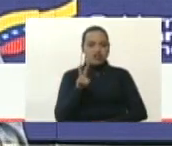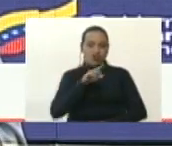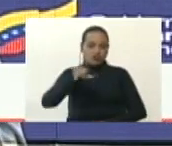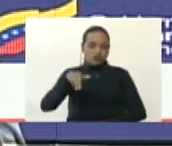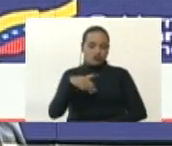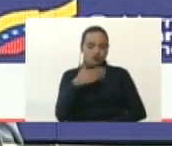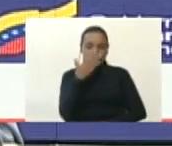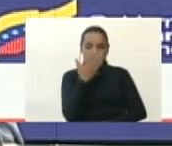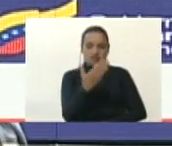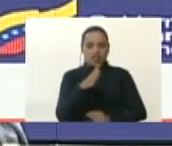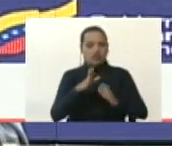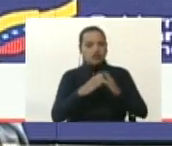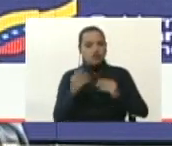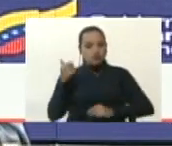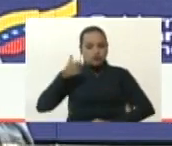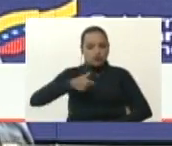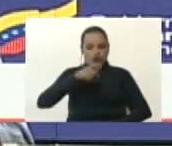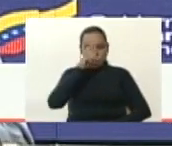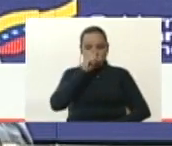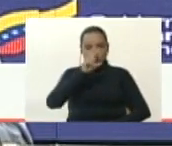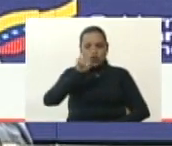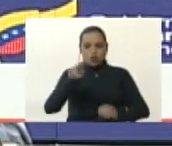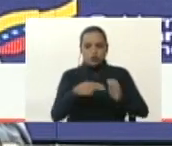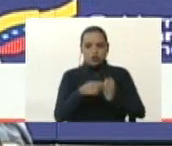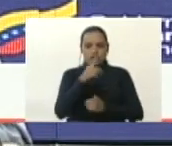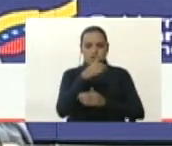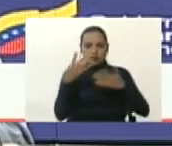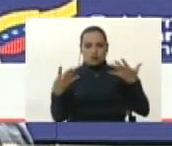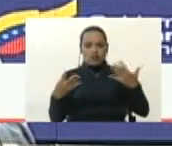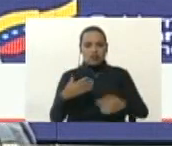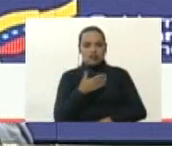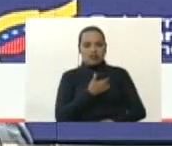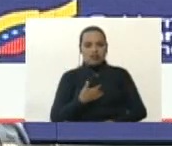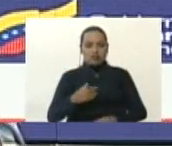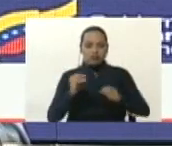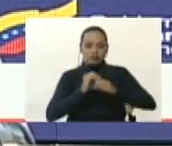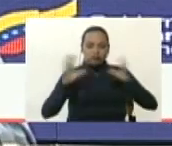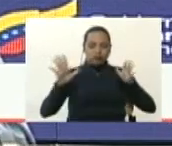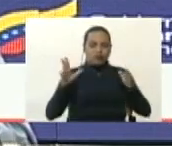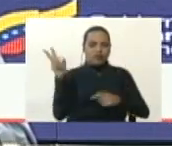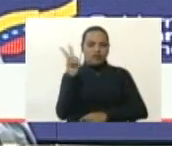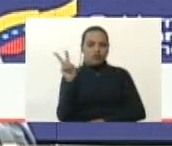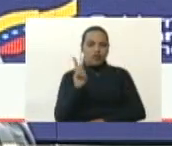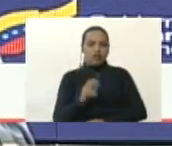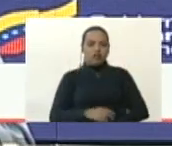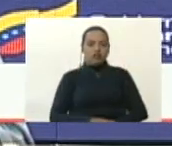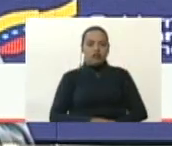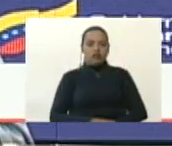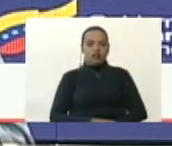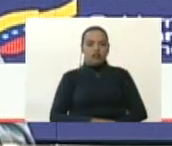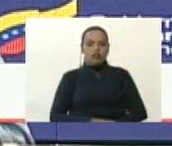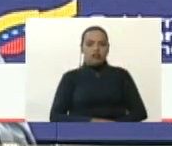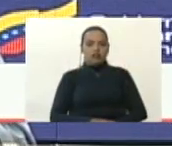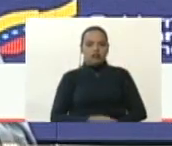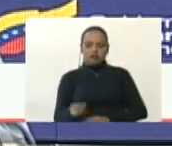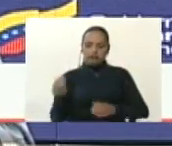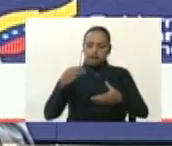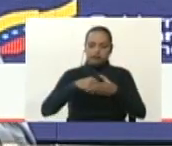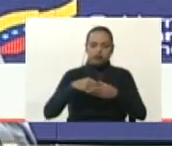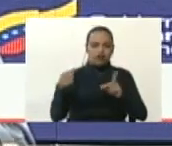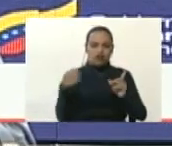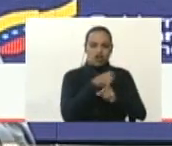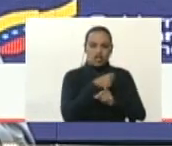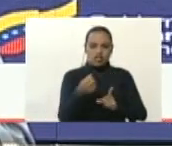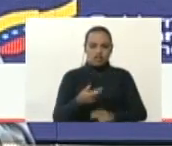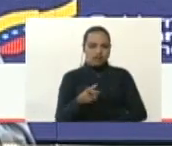afrontado en todo este año 2019, en donde han pretendido reventar a Venezuela, llenarla de violencia.